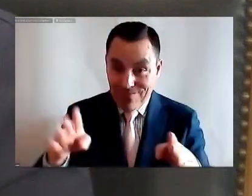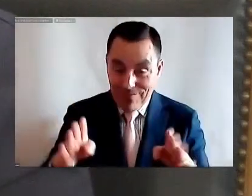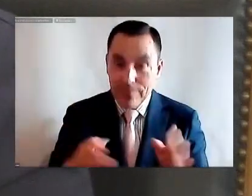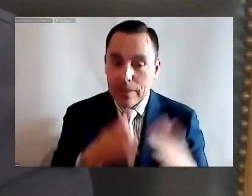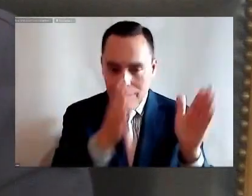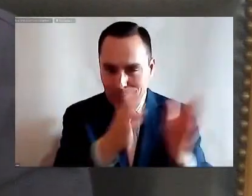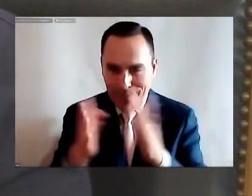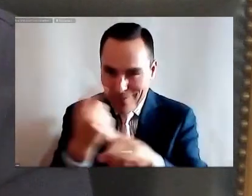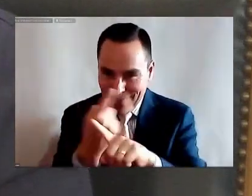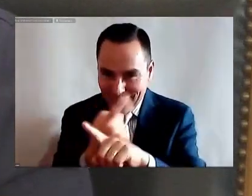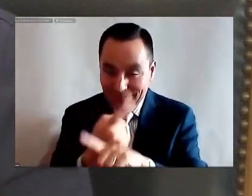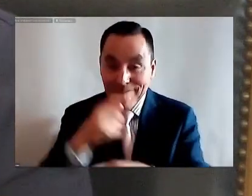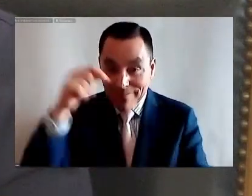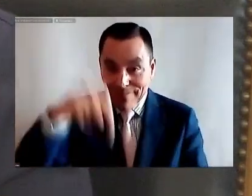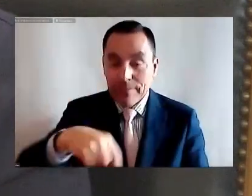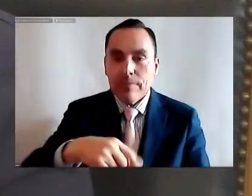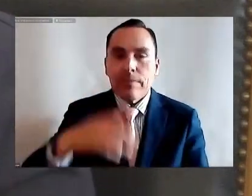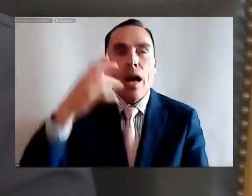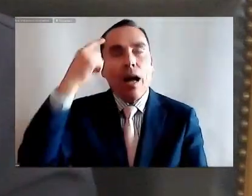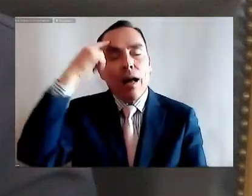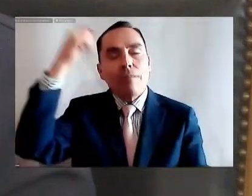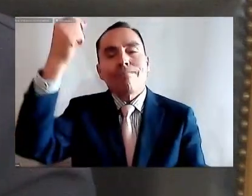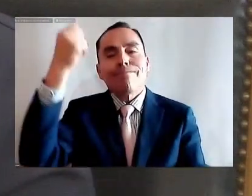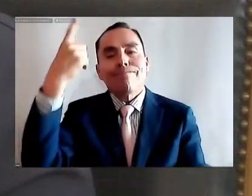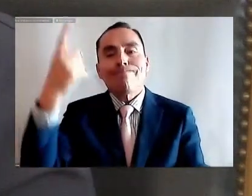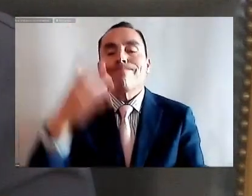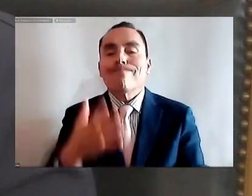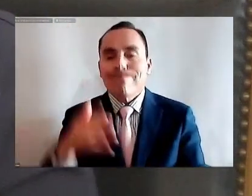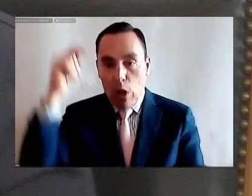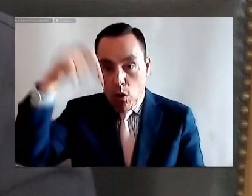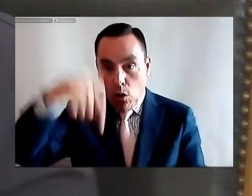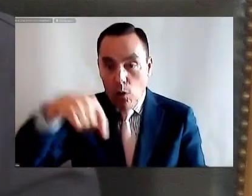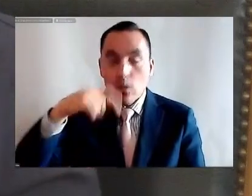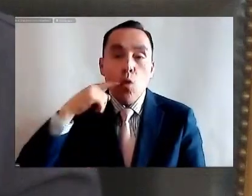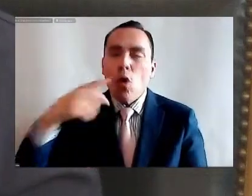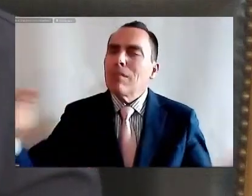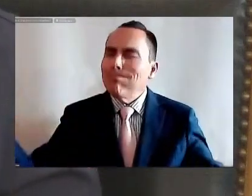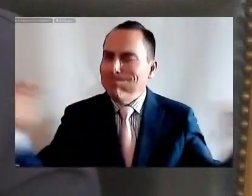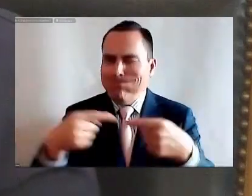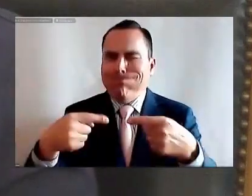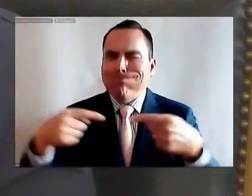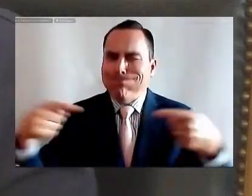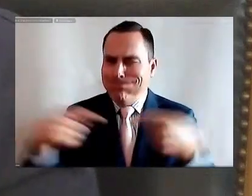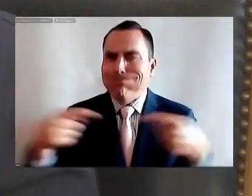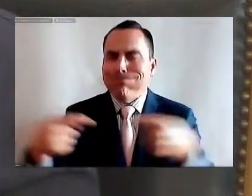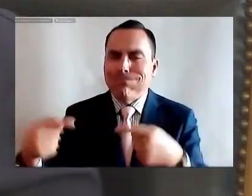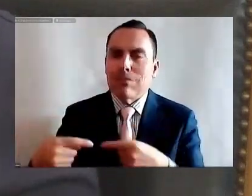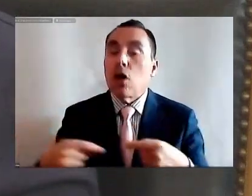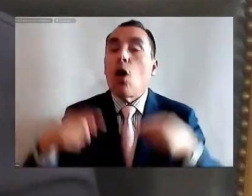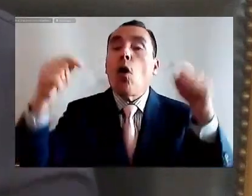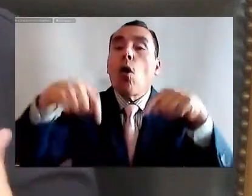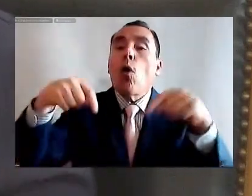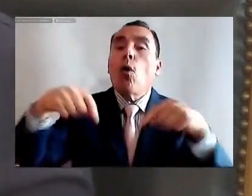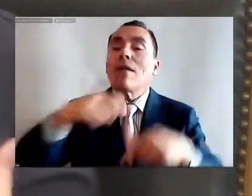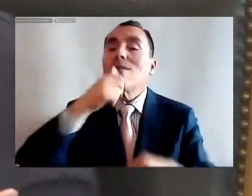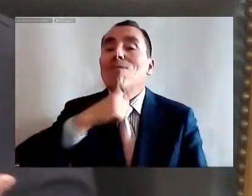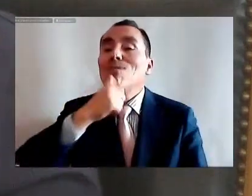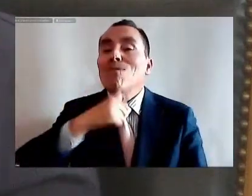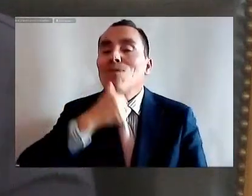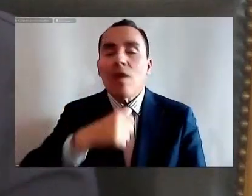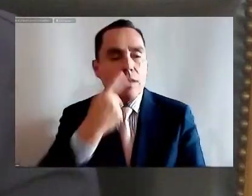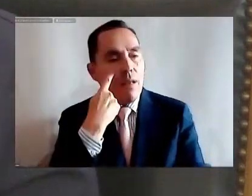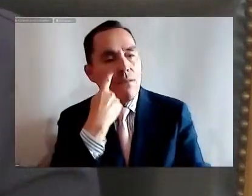que pudimos percatarnos, que da origen a muchísimos conflictos, es la falta de reconocimiento de todas las formas